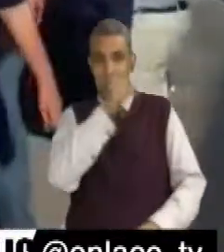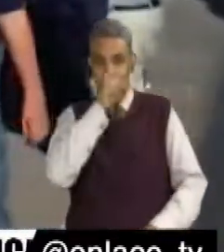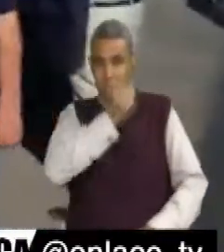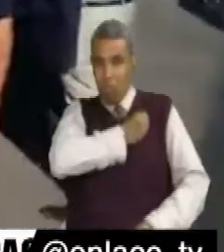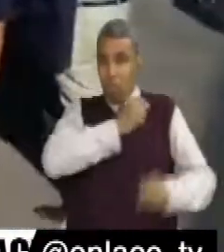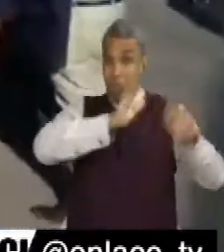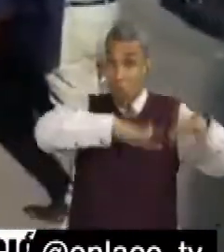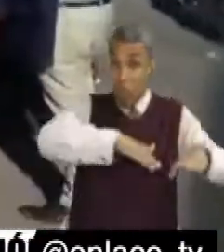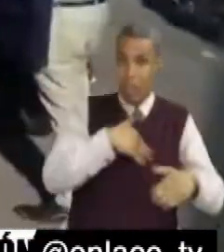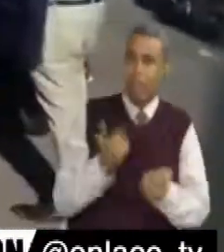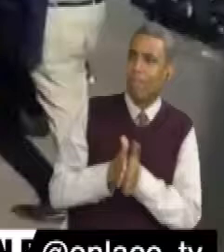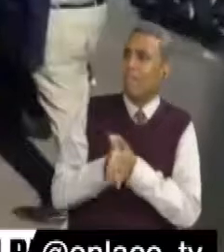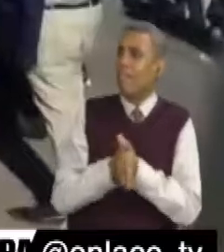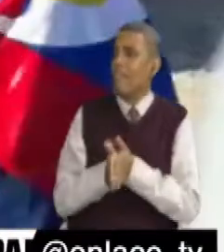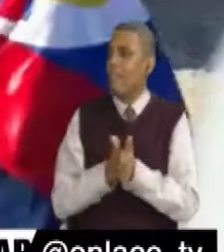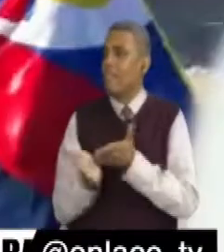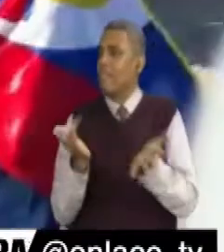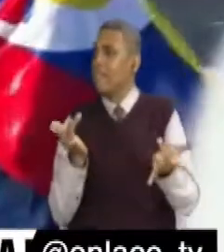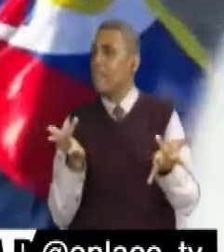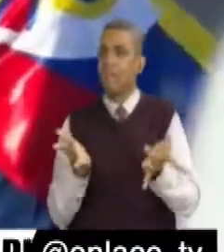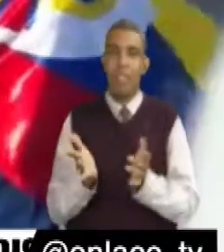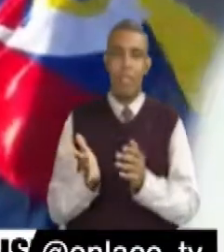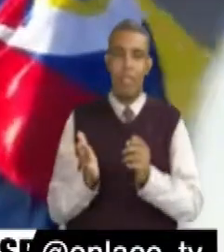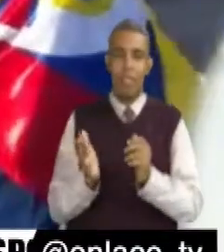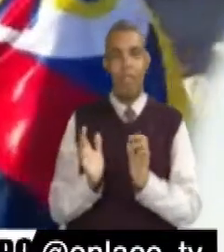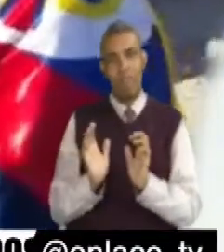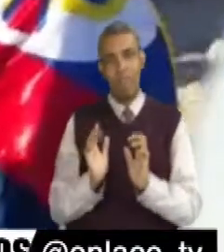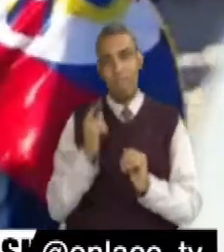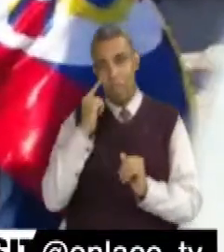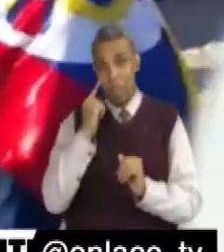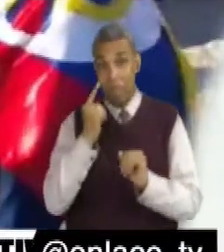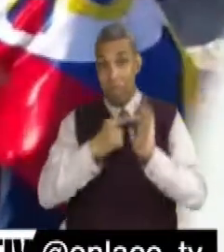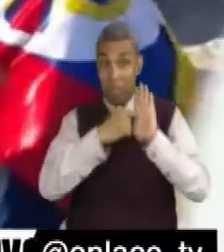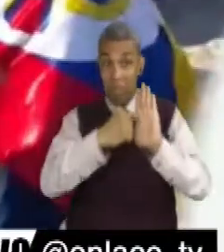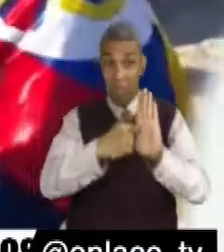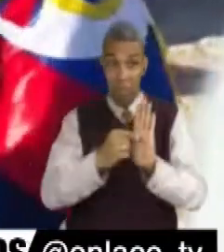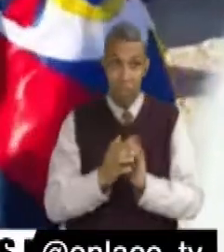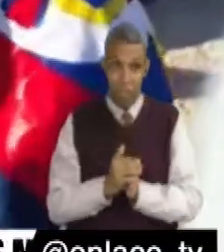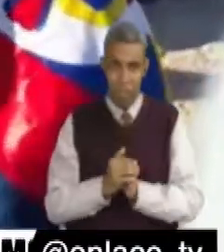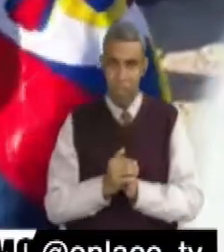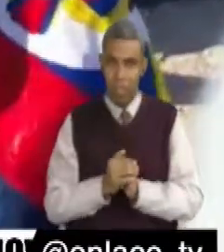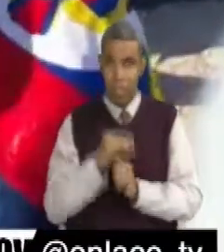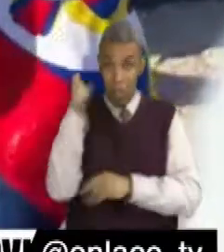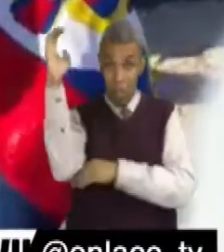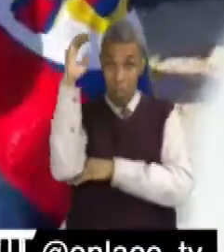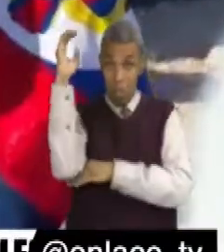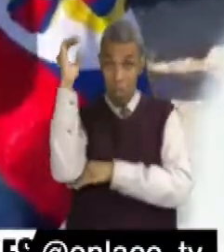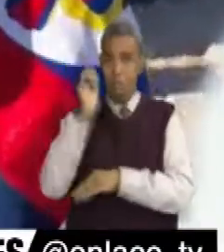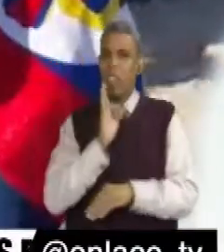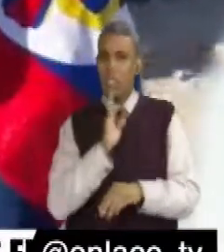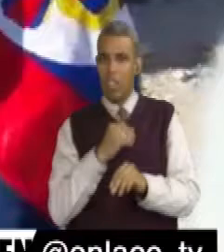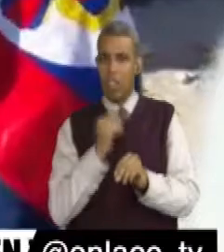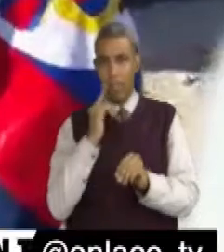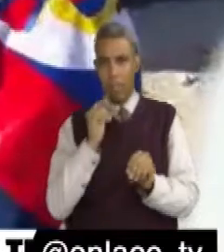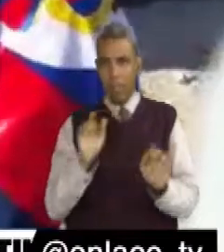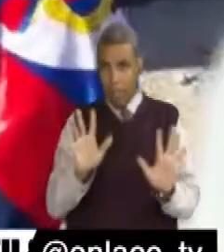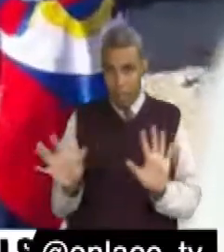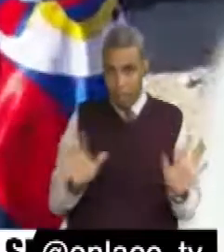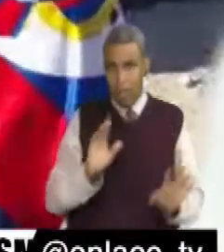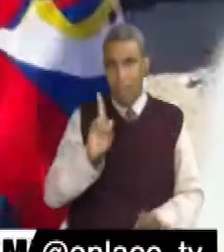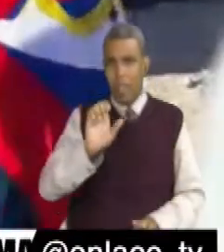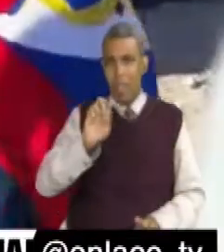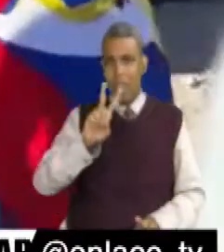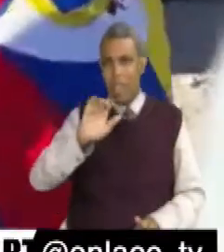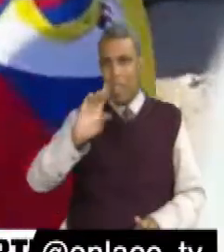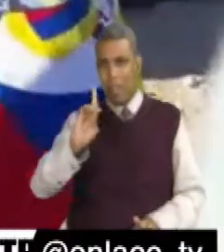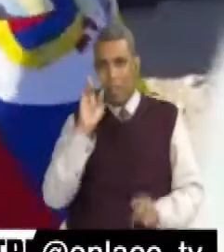los buses, tanto de una selección como la otra. Le entrego la posible nómina del equipo colombiano que formaría con David Ospina en la portería.